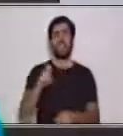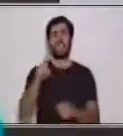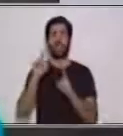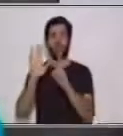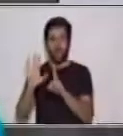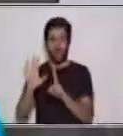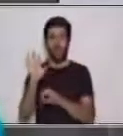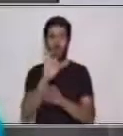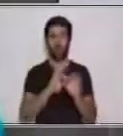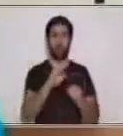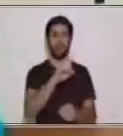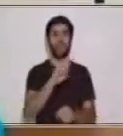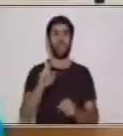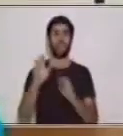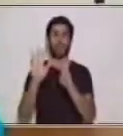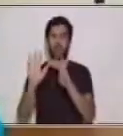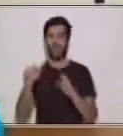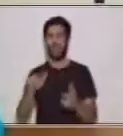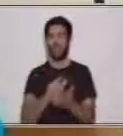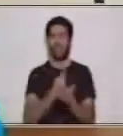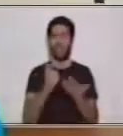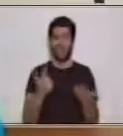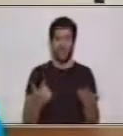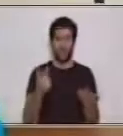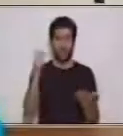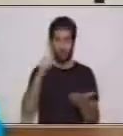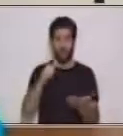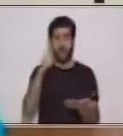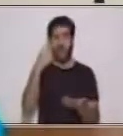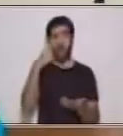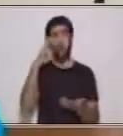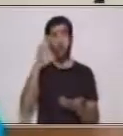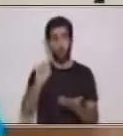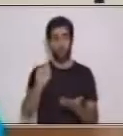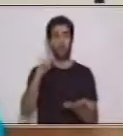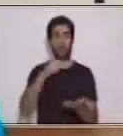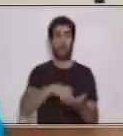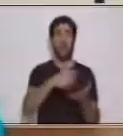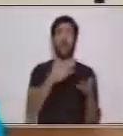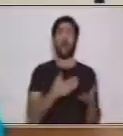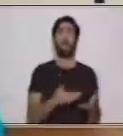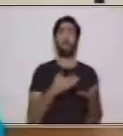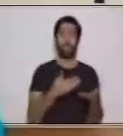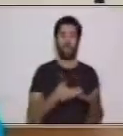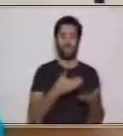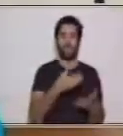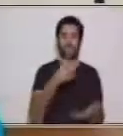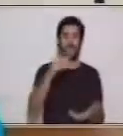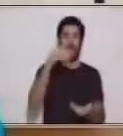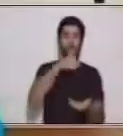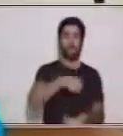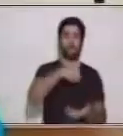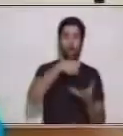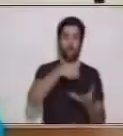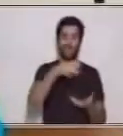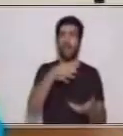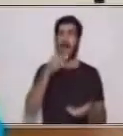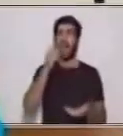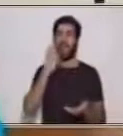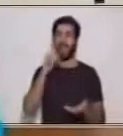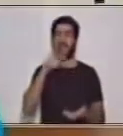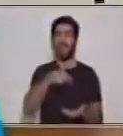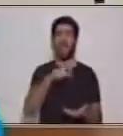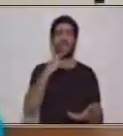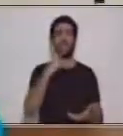y 107, te darás cuenta que en vez de que esa bolsa de café dijera